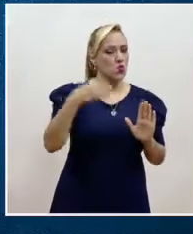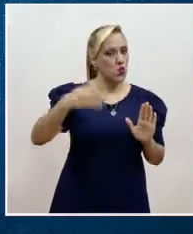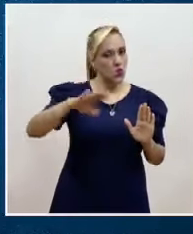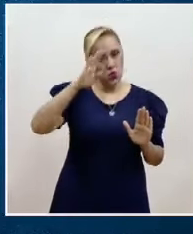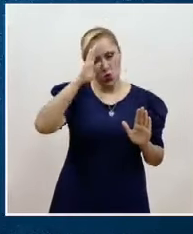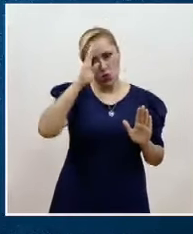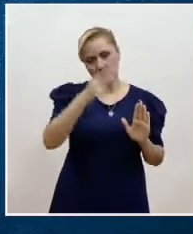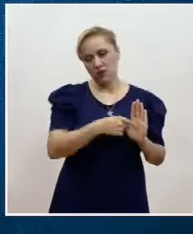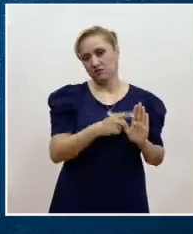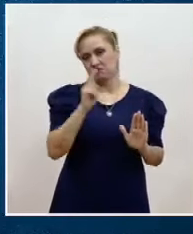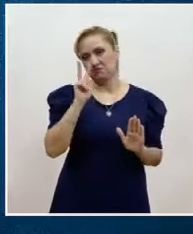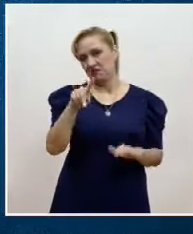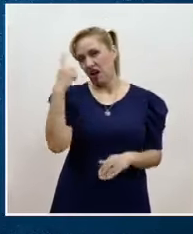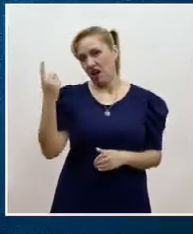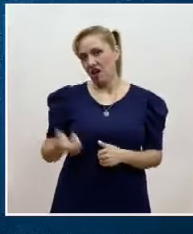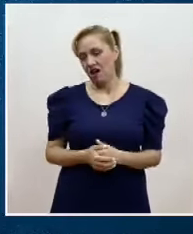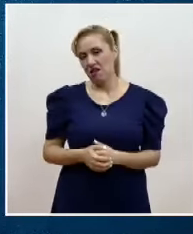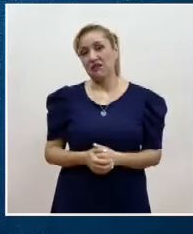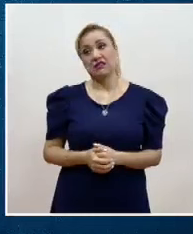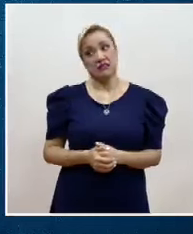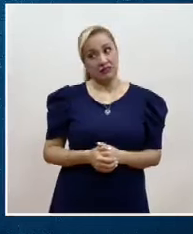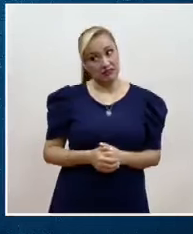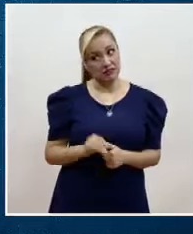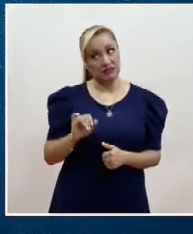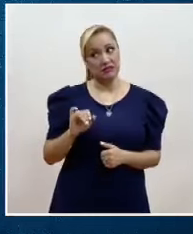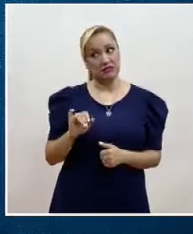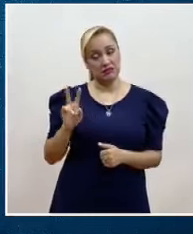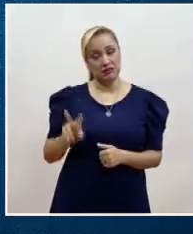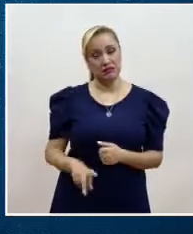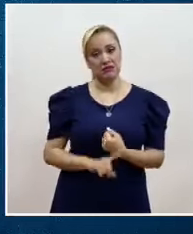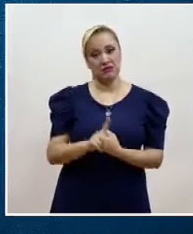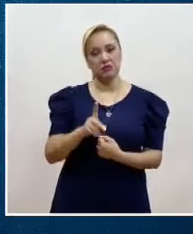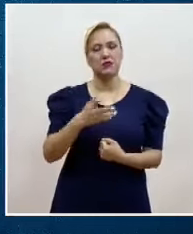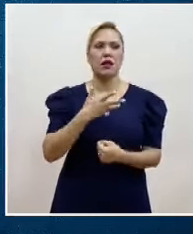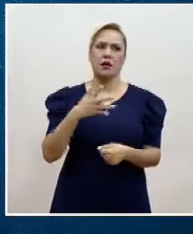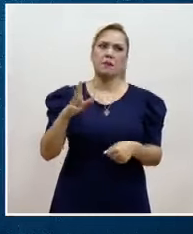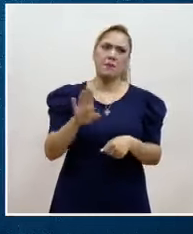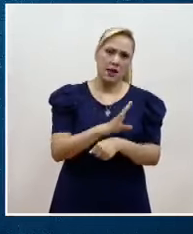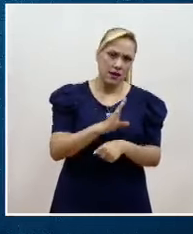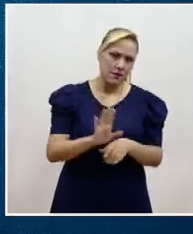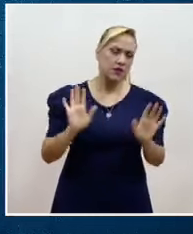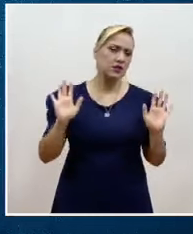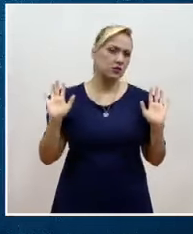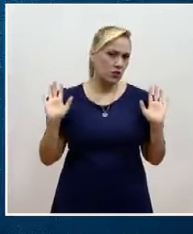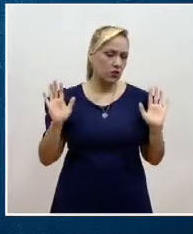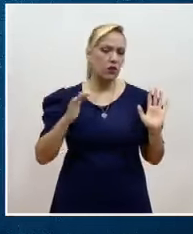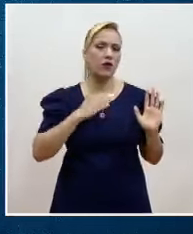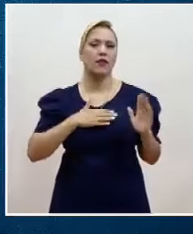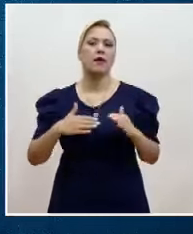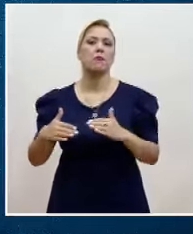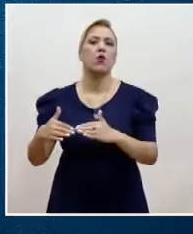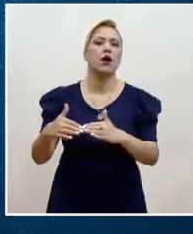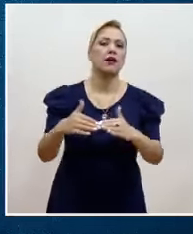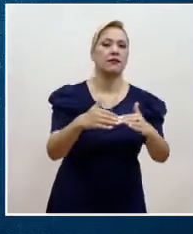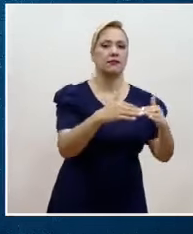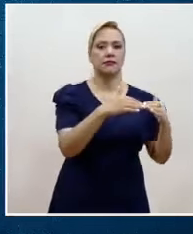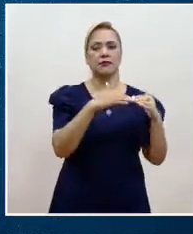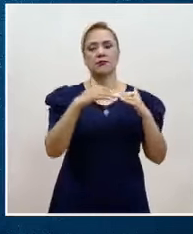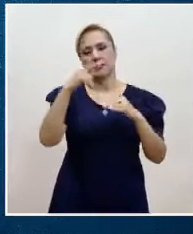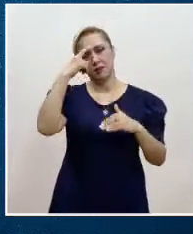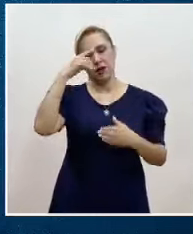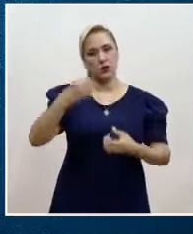algún registro, ¿no? Sin duda, un gran reto, pero bueno, también tiene sus beneficios. Y hablábamos de la democratización del acceso a la justicia a